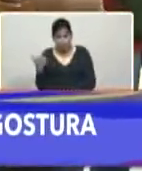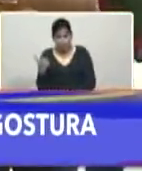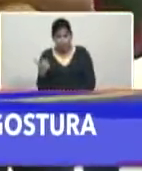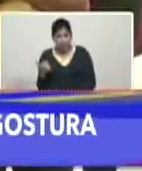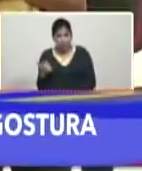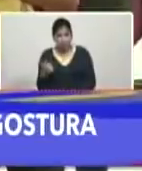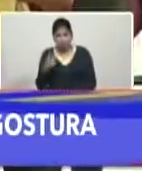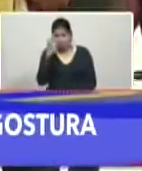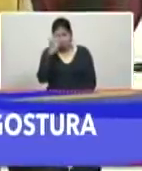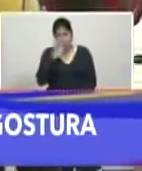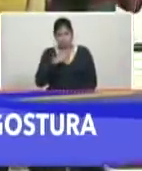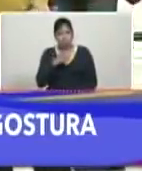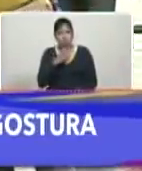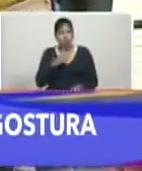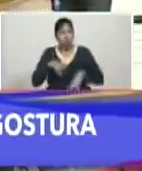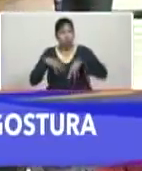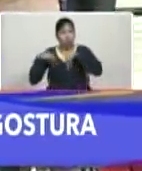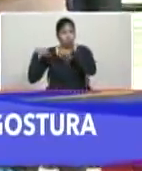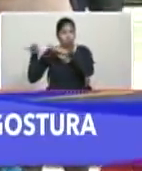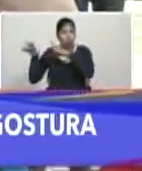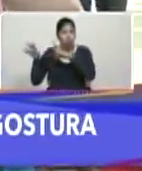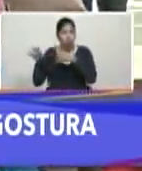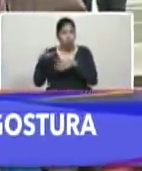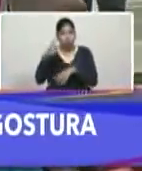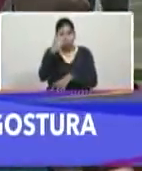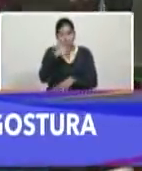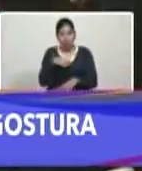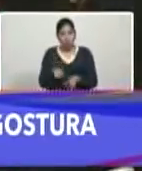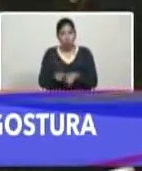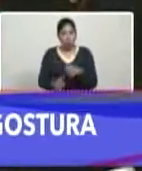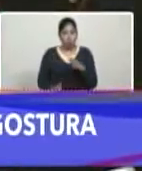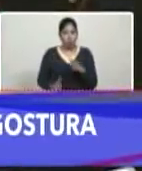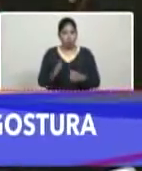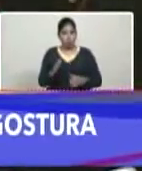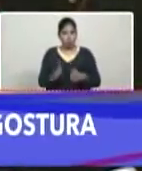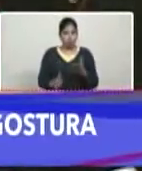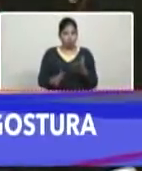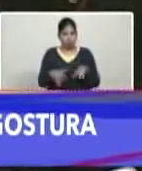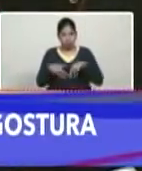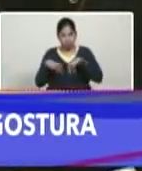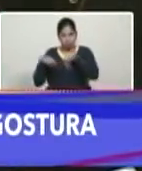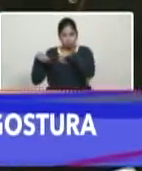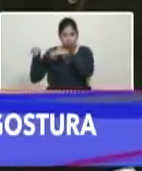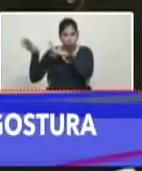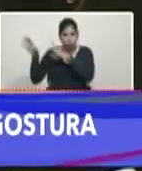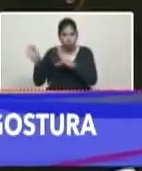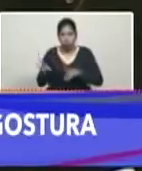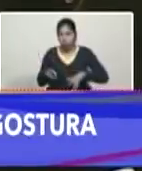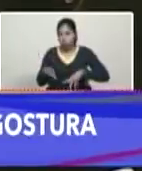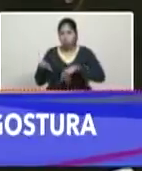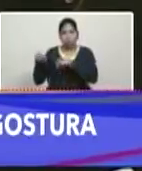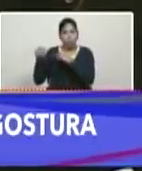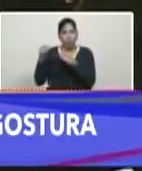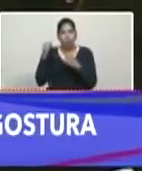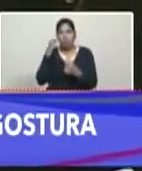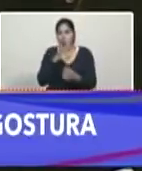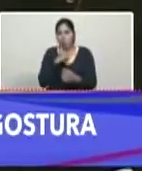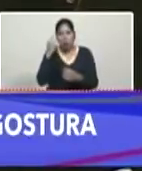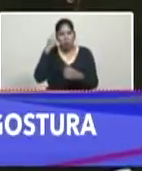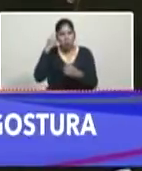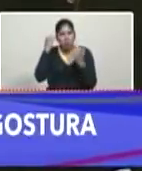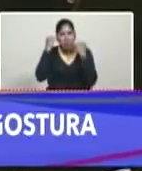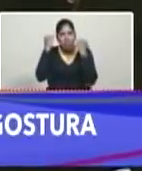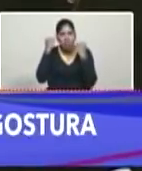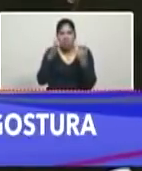ya no es ser y deja de ser humano. Un ser humano sin llama sagrada, sin ideas por las cuales